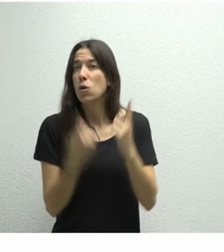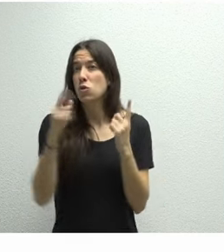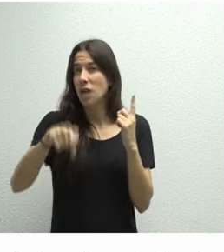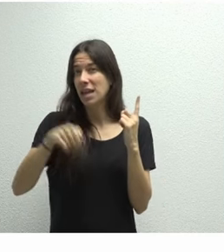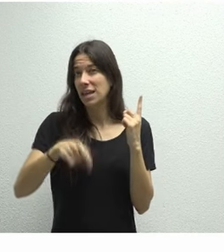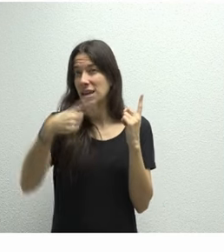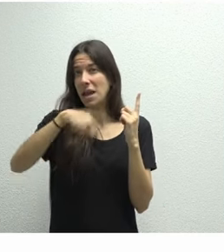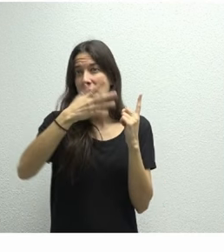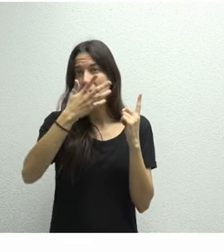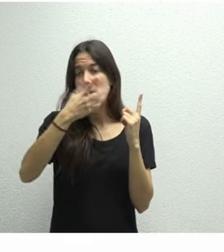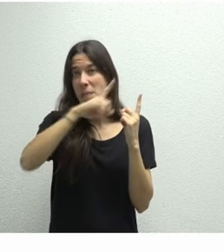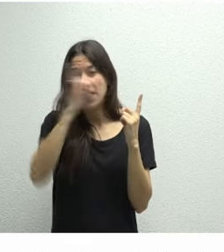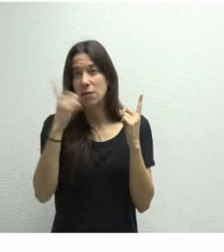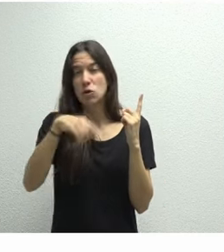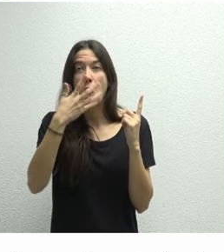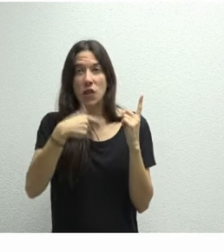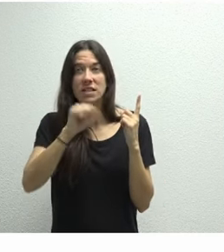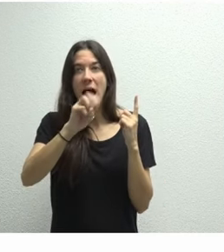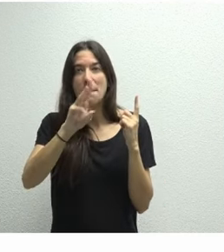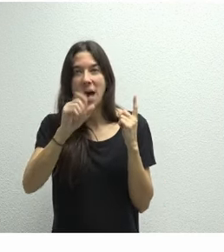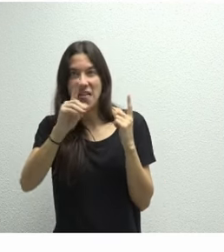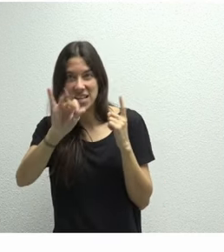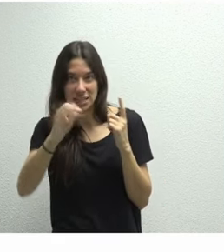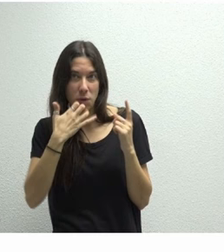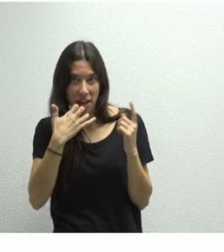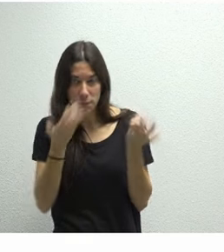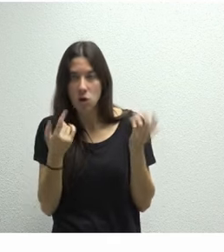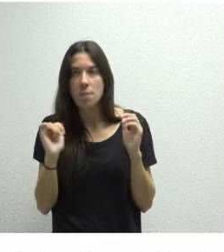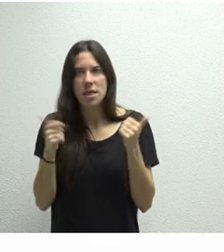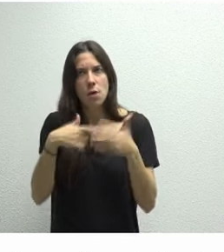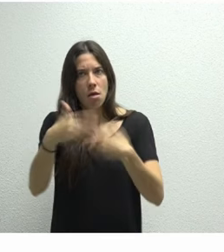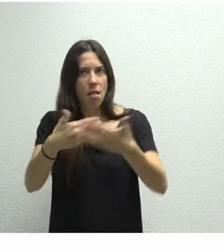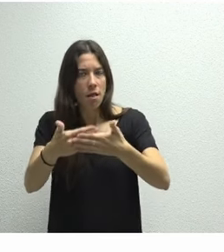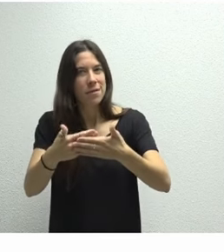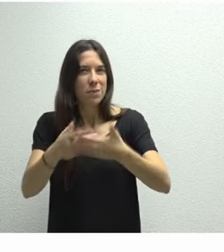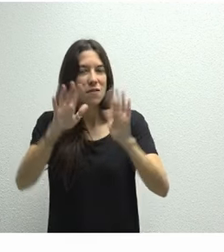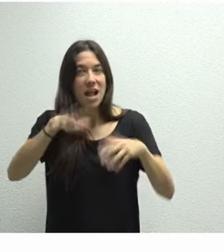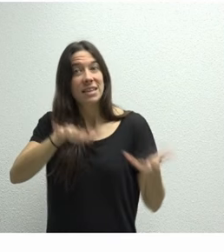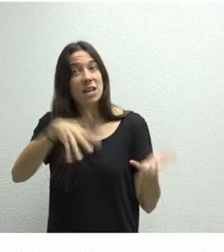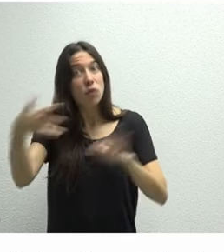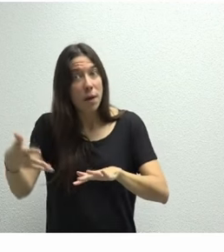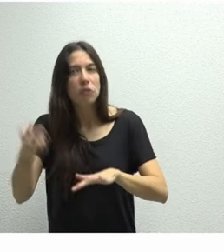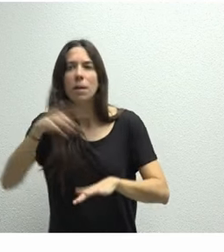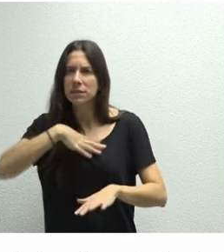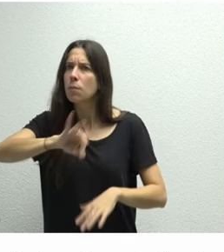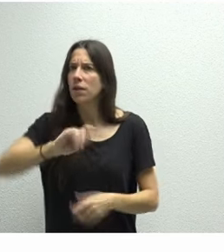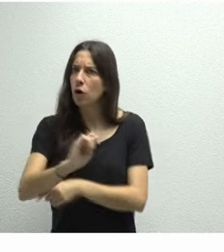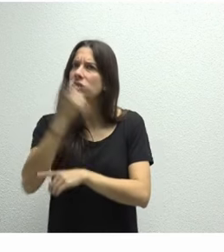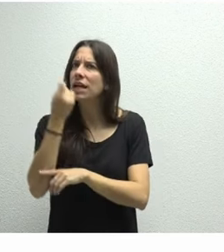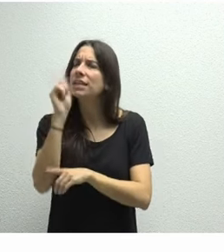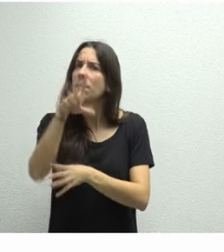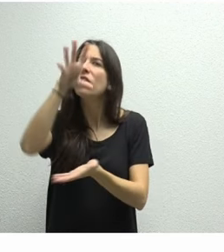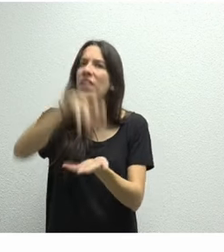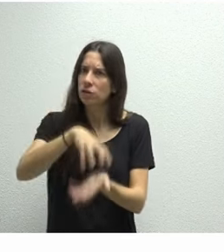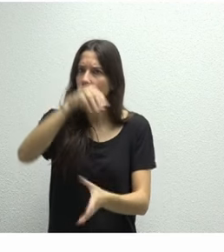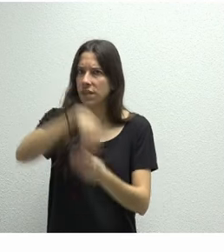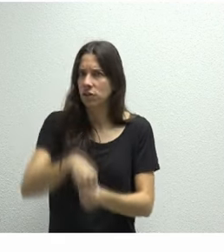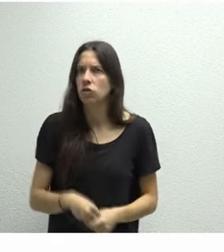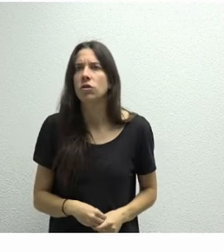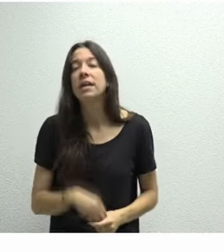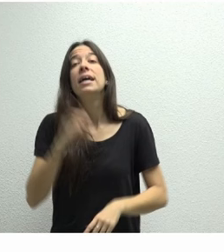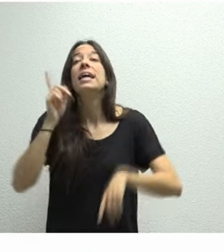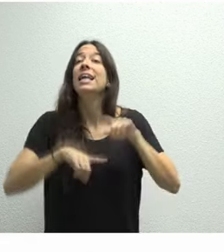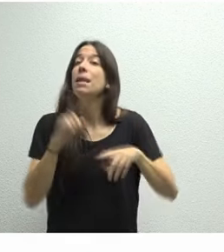conocéis pues apadis y otros no que en principio eran tal pero la transformación también es posible en esos centros y depende mucho